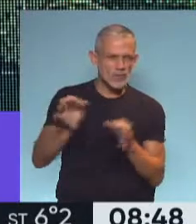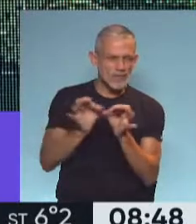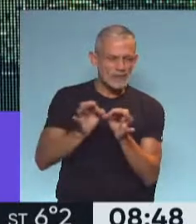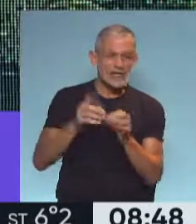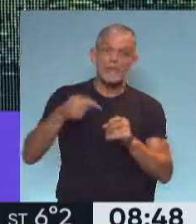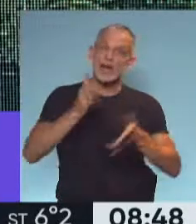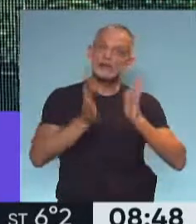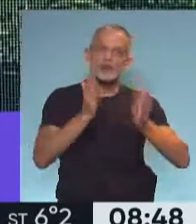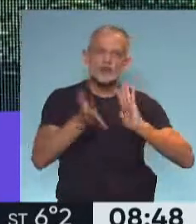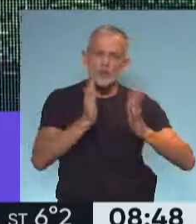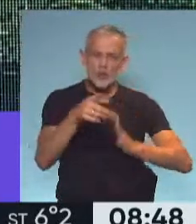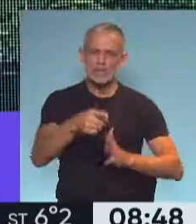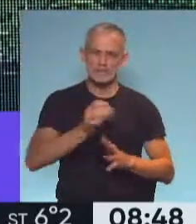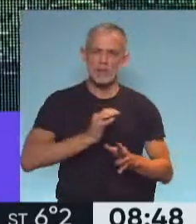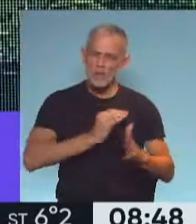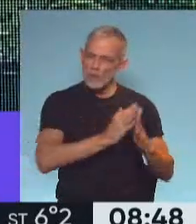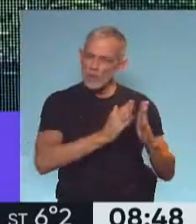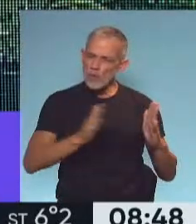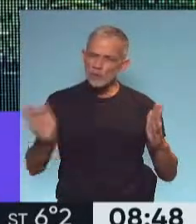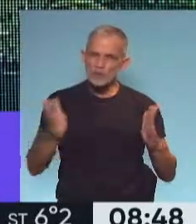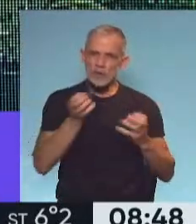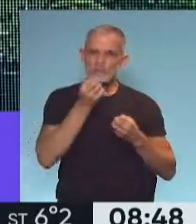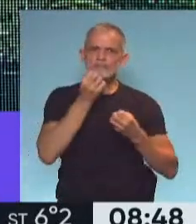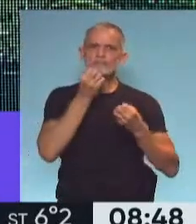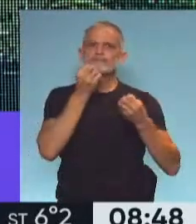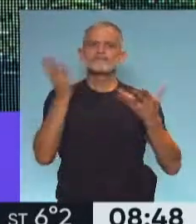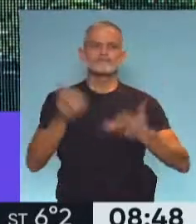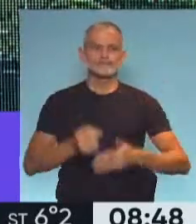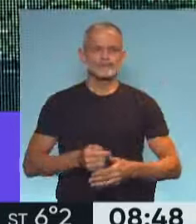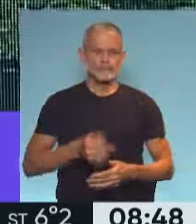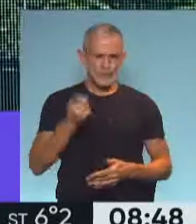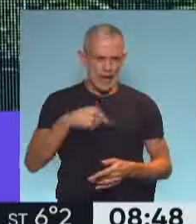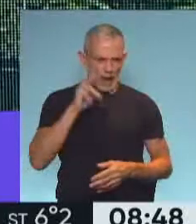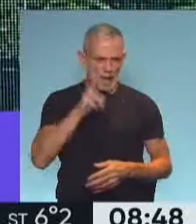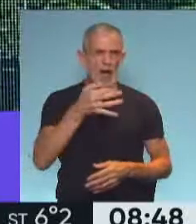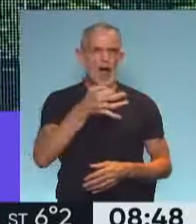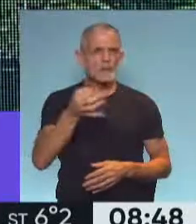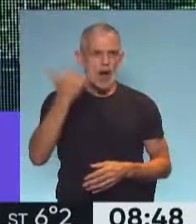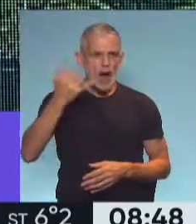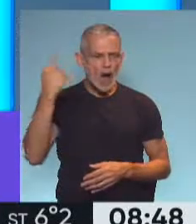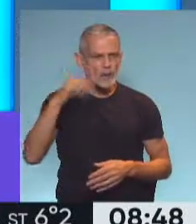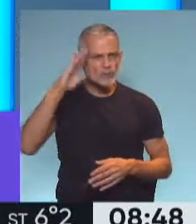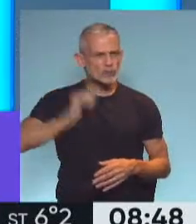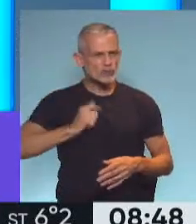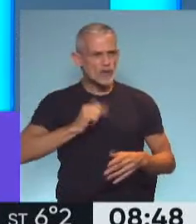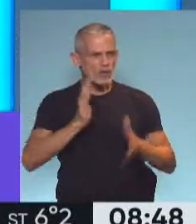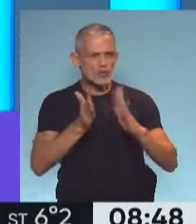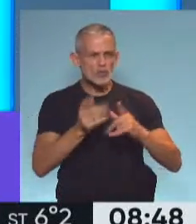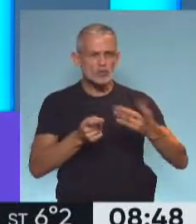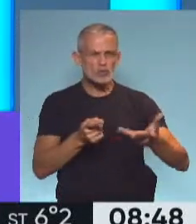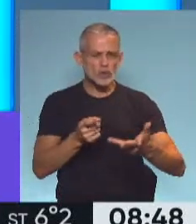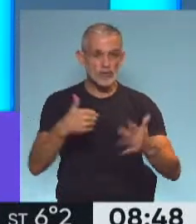tortura que tardaron muchos años en salir a la luz y que las contemplemos como una realidad de aquellos días y que están a punto de ser